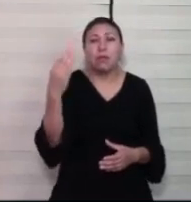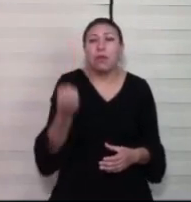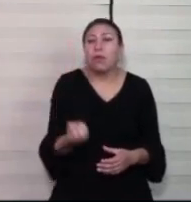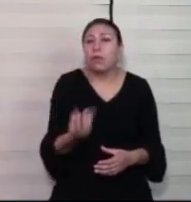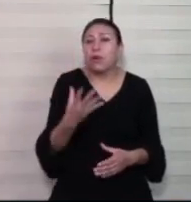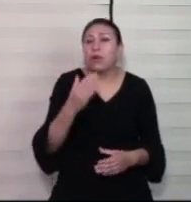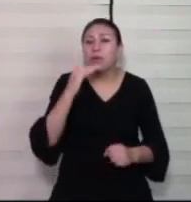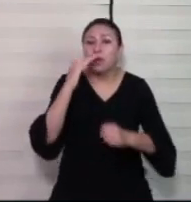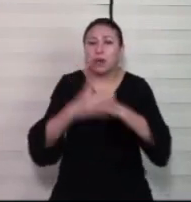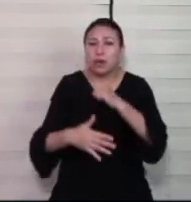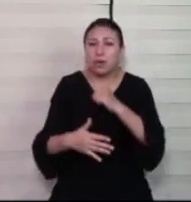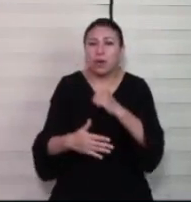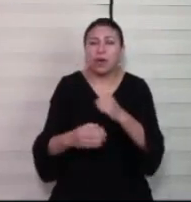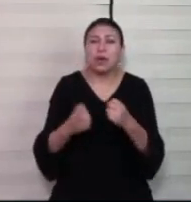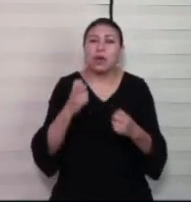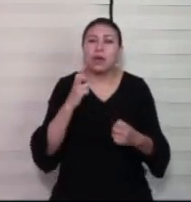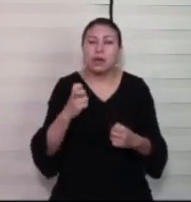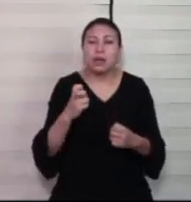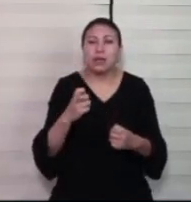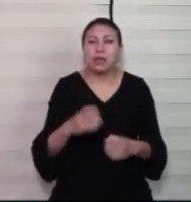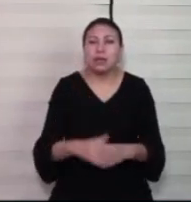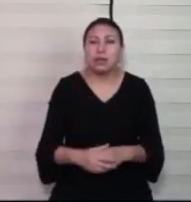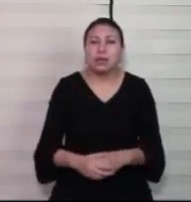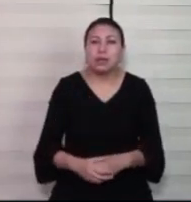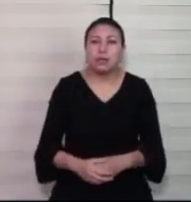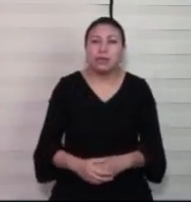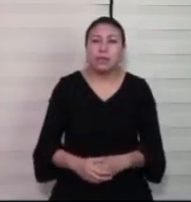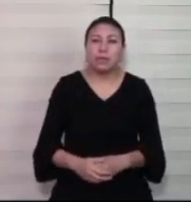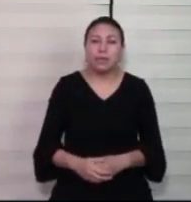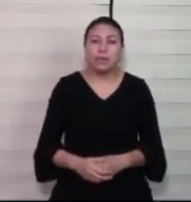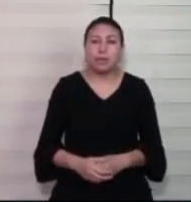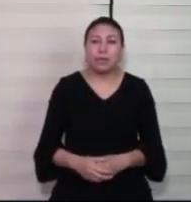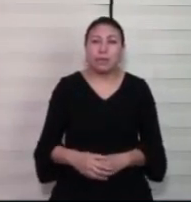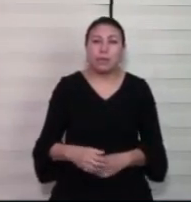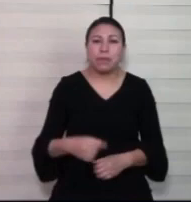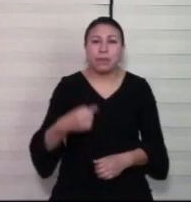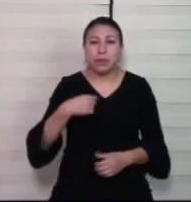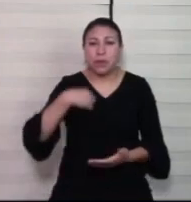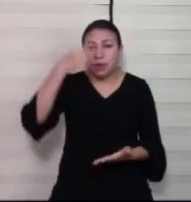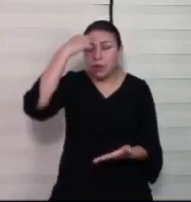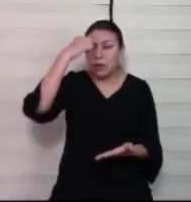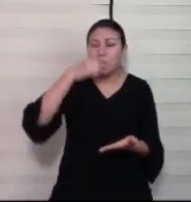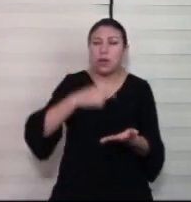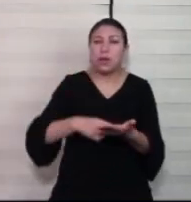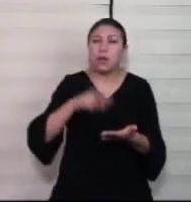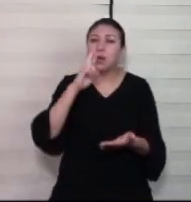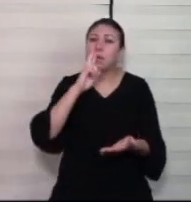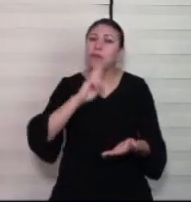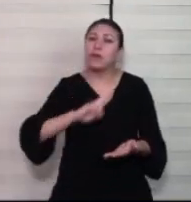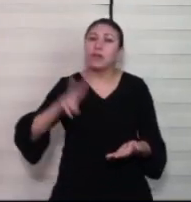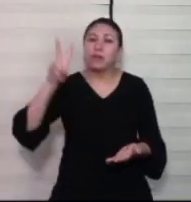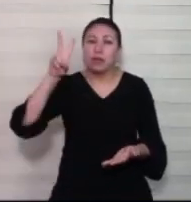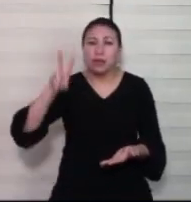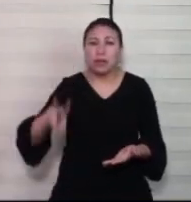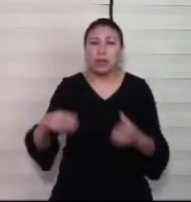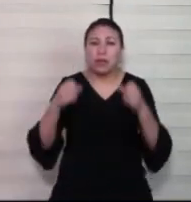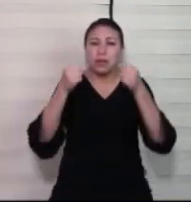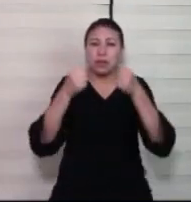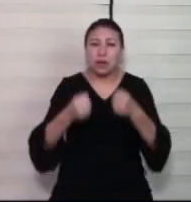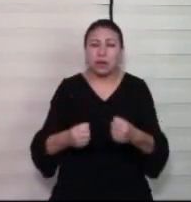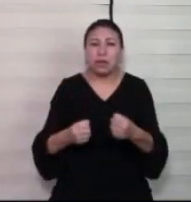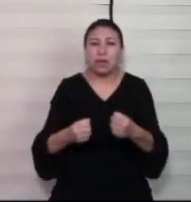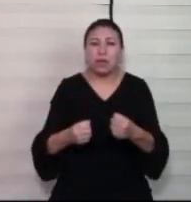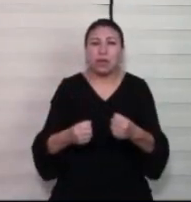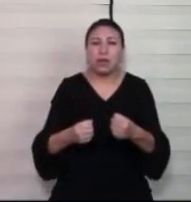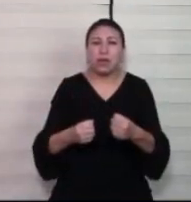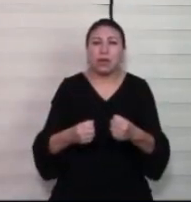a terminar esta situación? Yo creo que la respuesta verdadera y segura